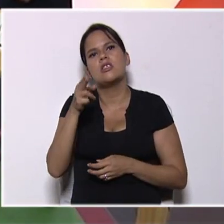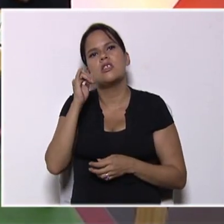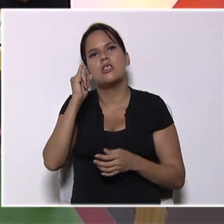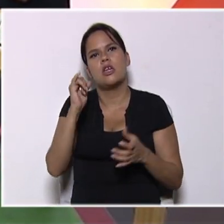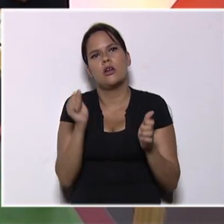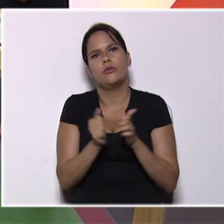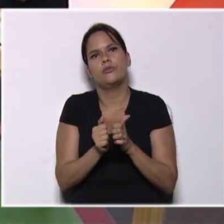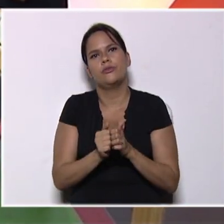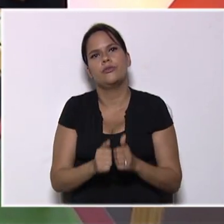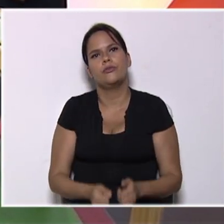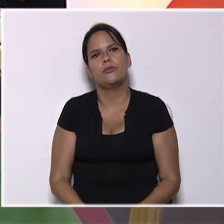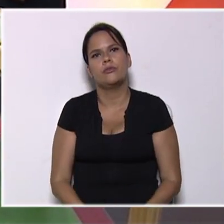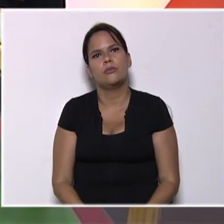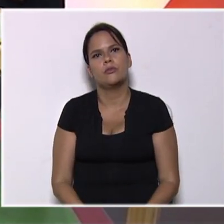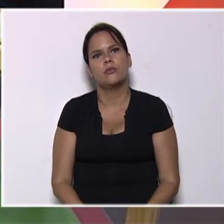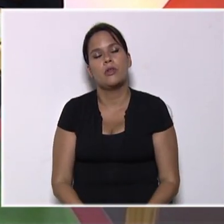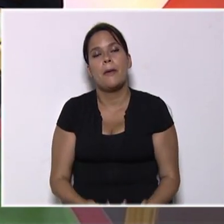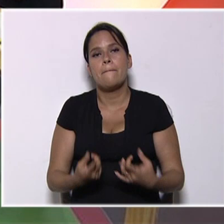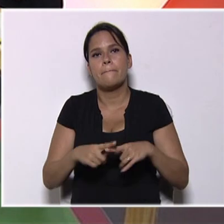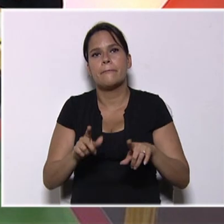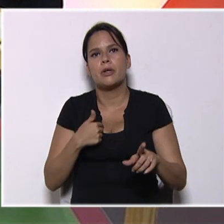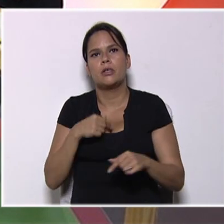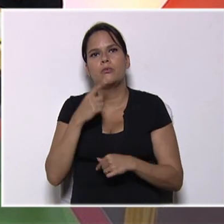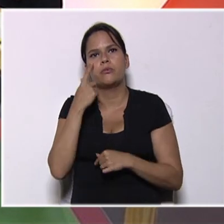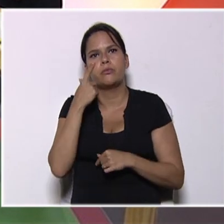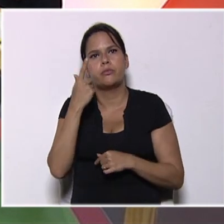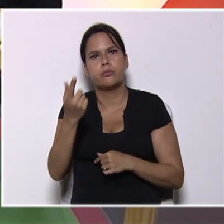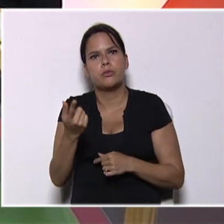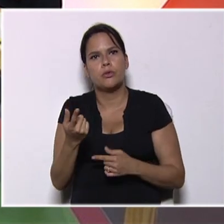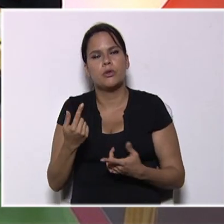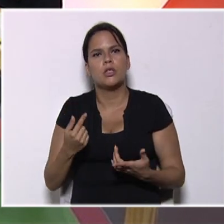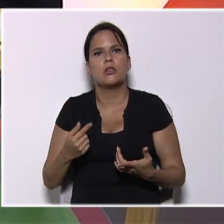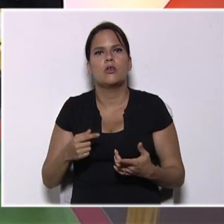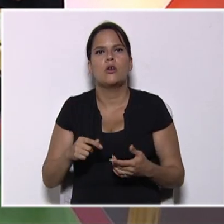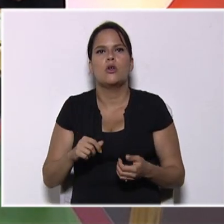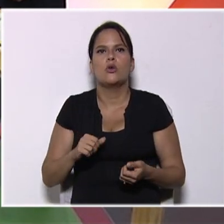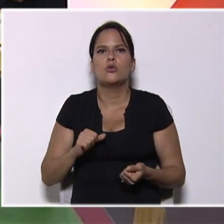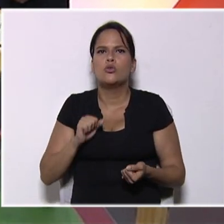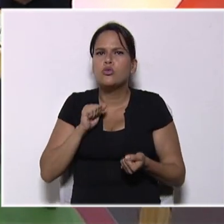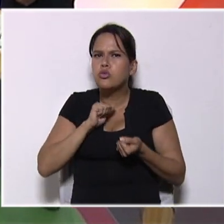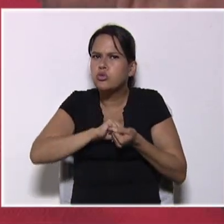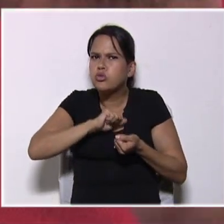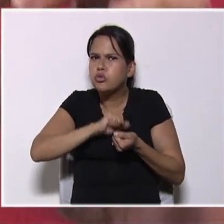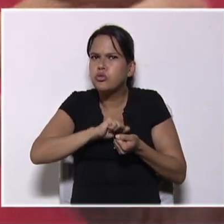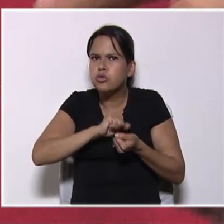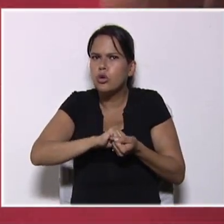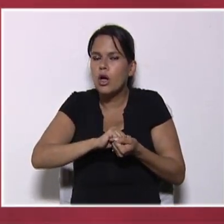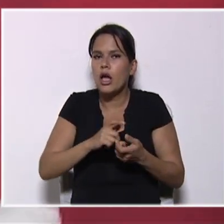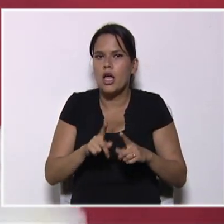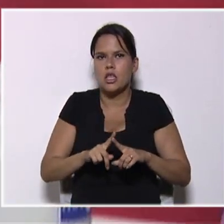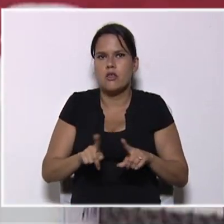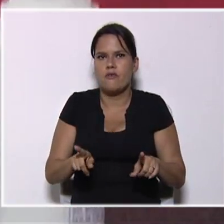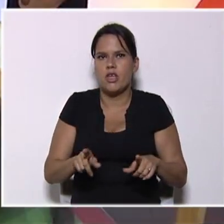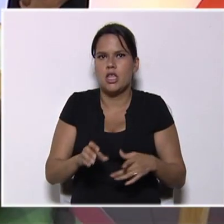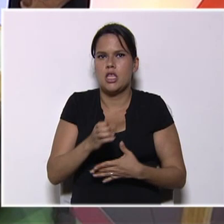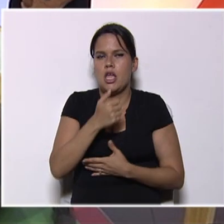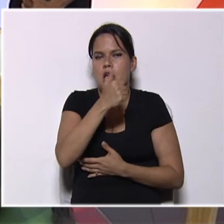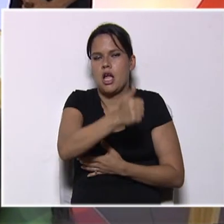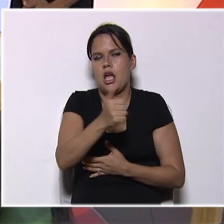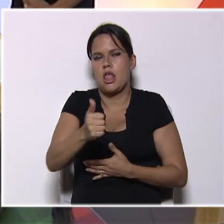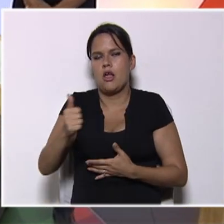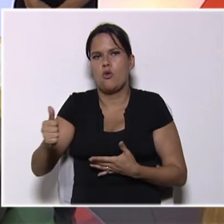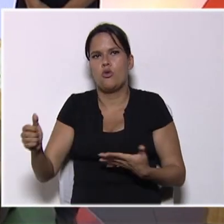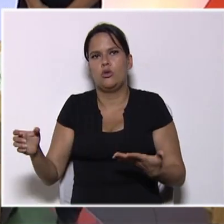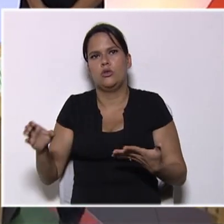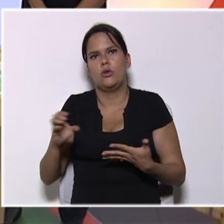de mencionar, pero estamos viendo la calidad, la dureza, es diferente de cada uno de estos materiales.